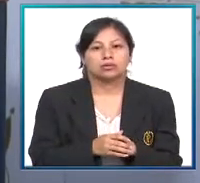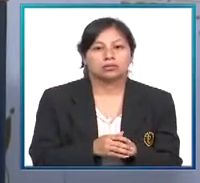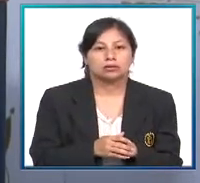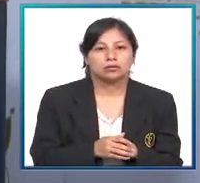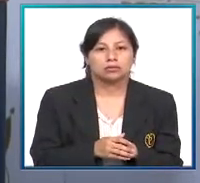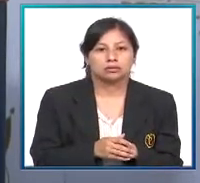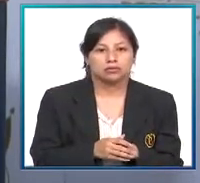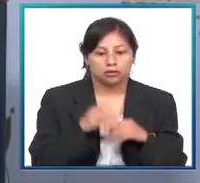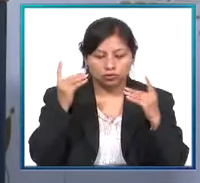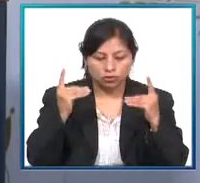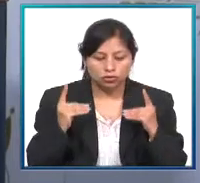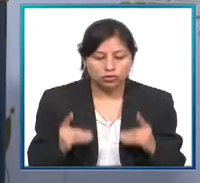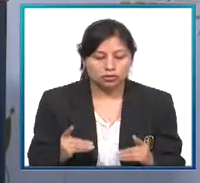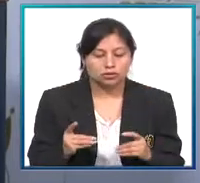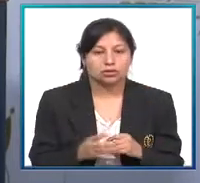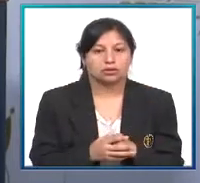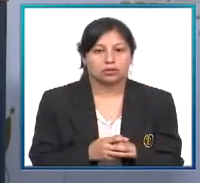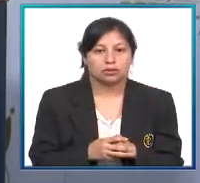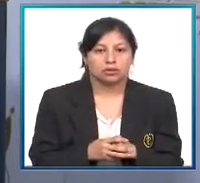están también los discapacitados